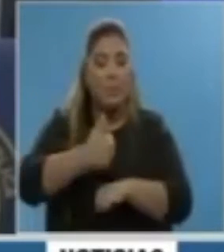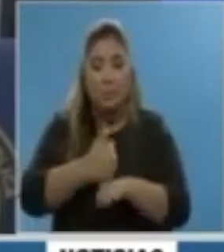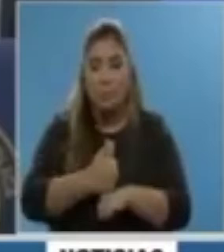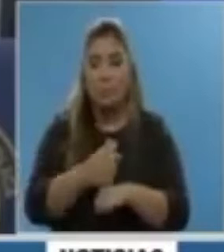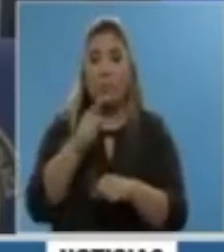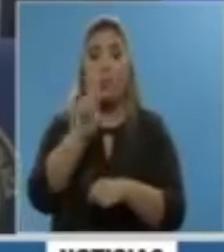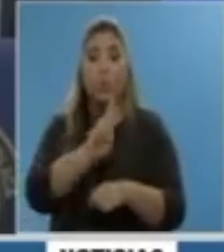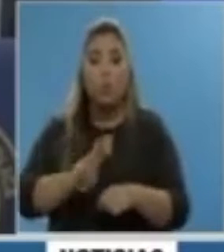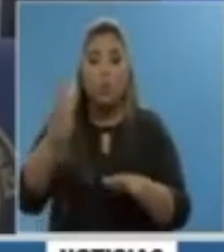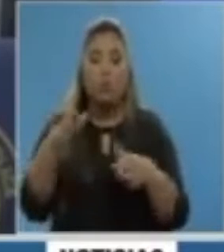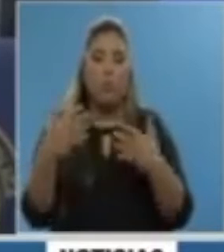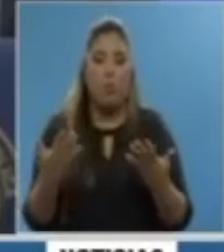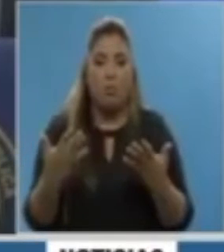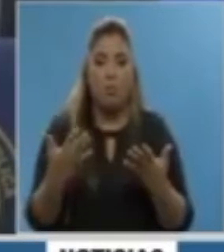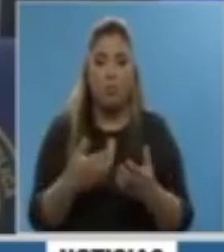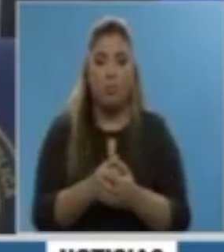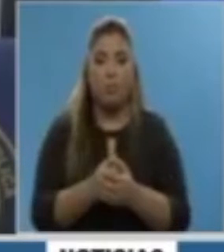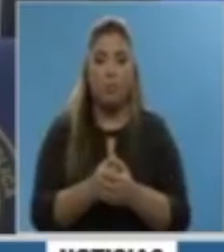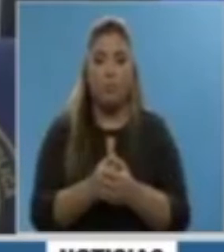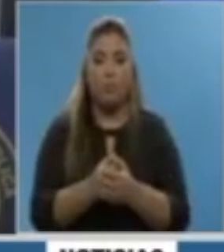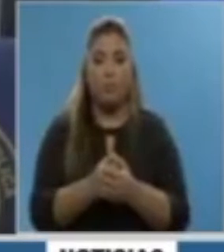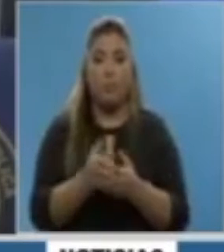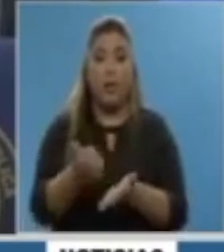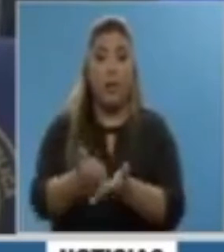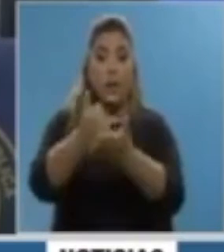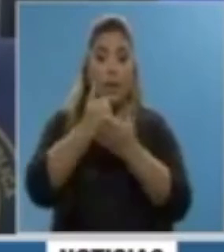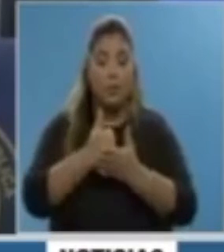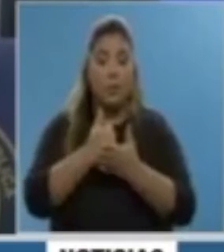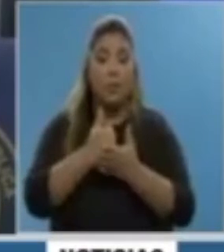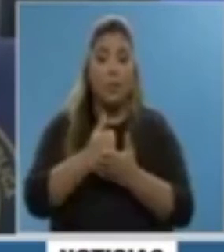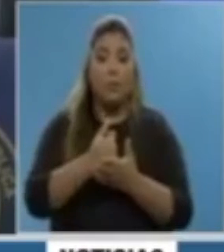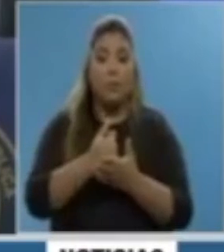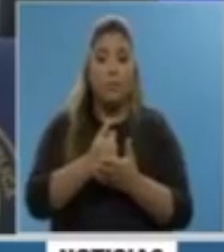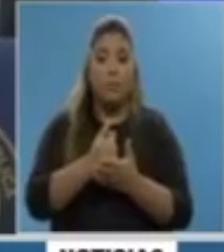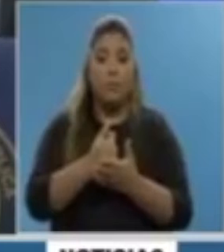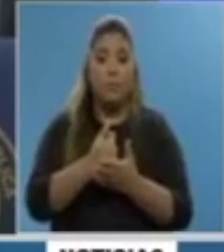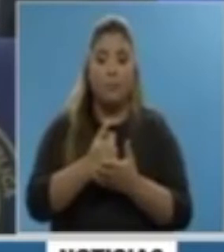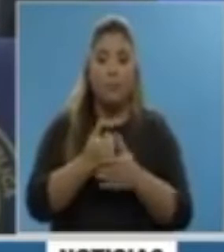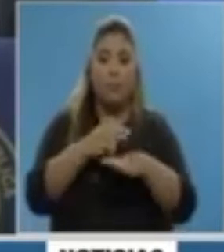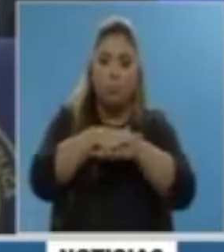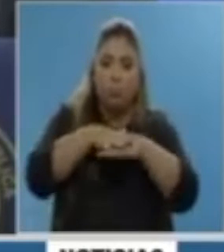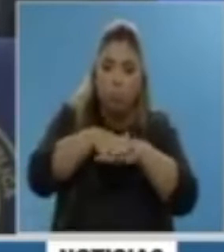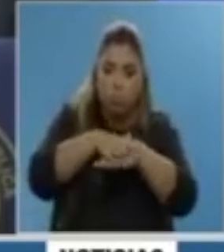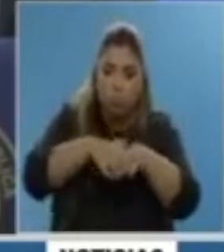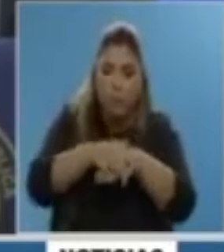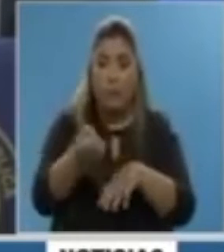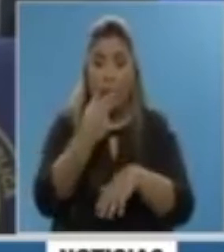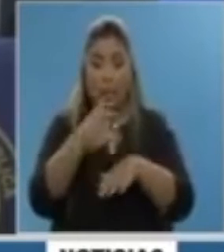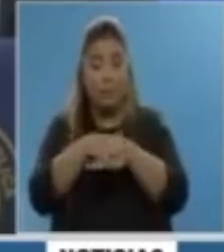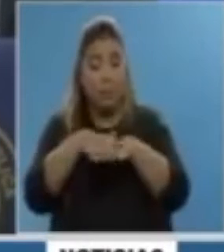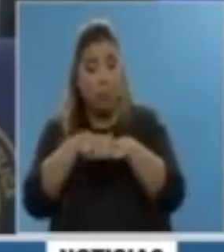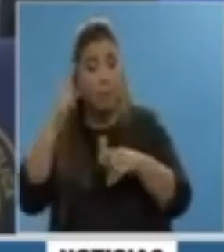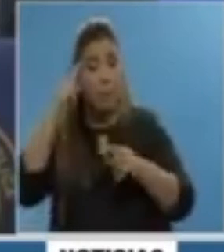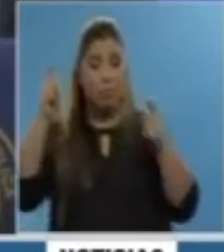principalmente el uso de terapias que puedan reducir el tiempo de contagio o esa carga viral que pueden tener.